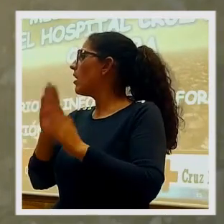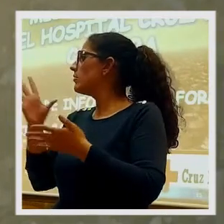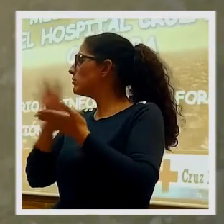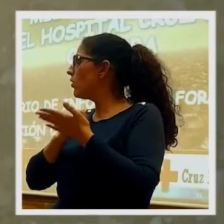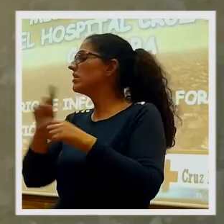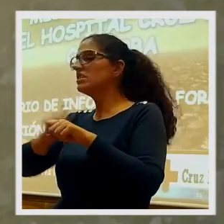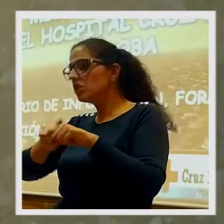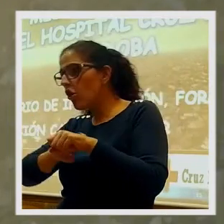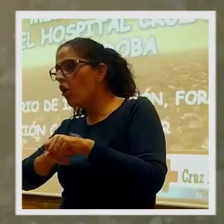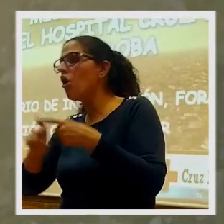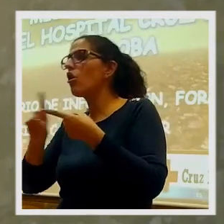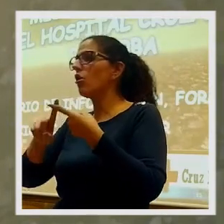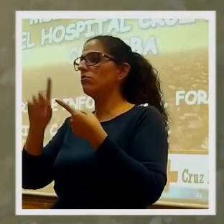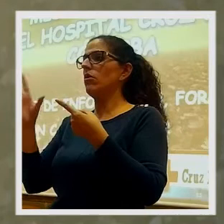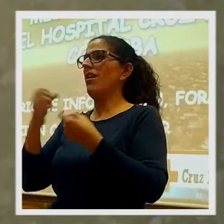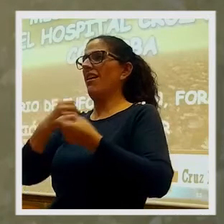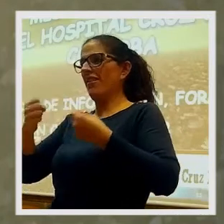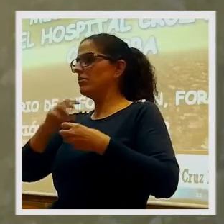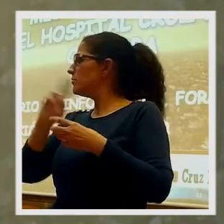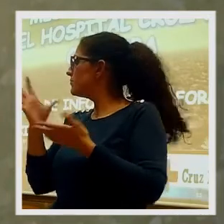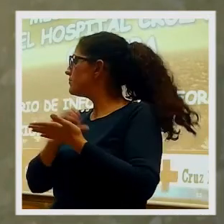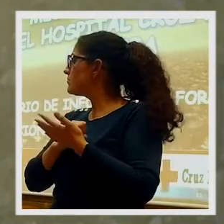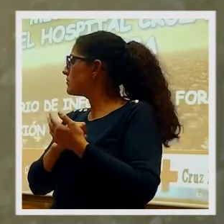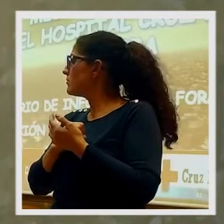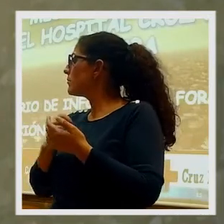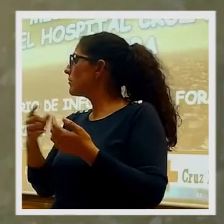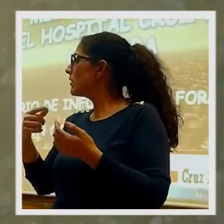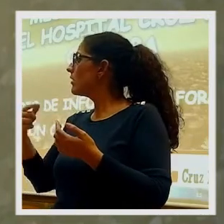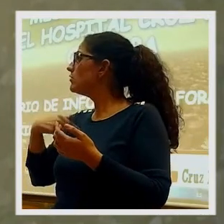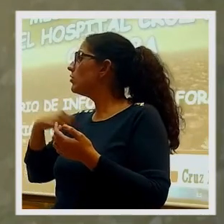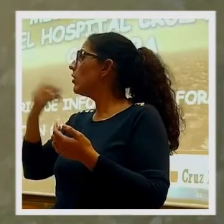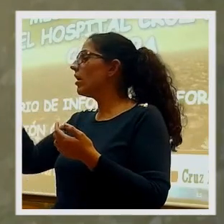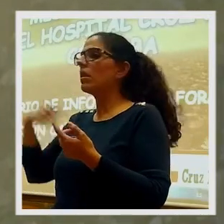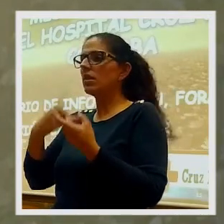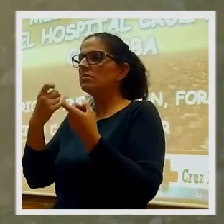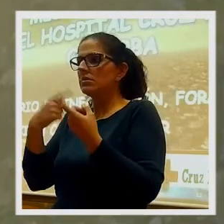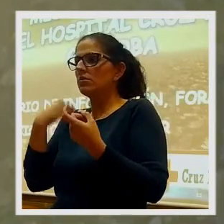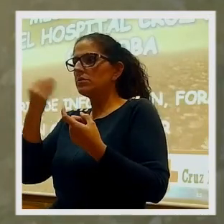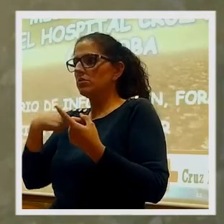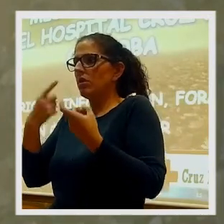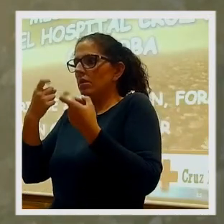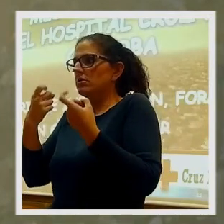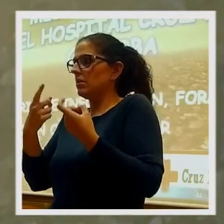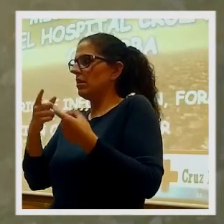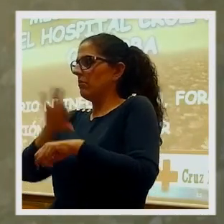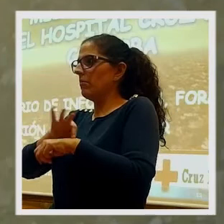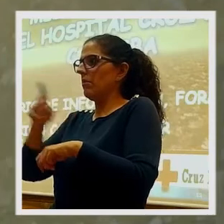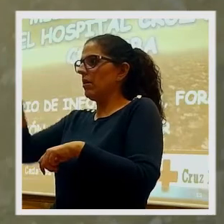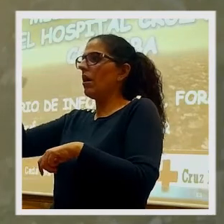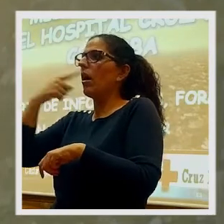fisioterapeutas, psicólogos y otros pacientes. Yo personalmente creo que habría necesitado, y como yo también opina mi amigo Rodrigo aquí